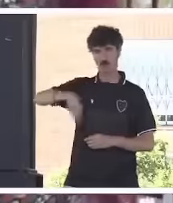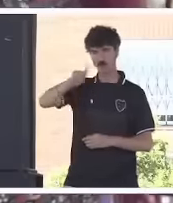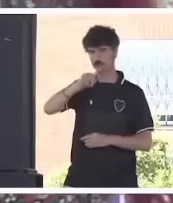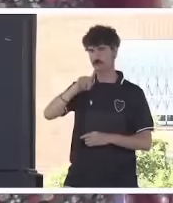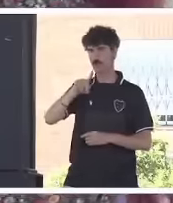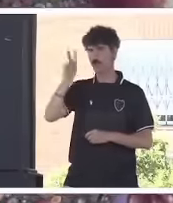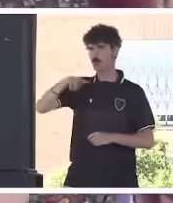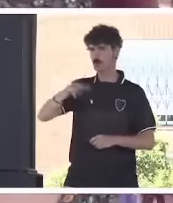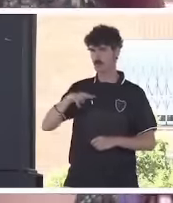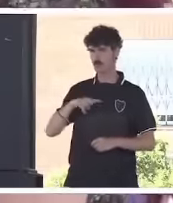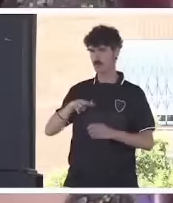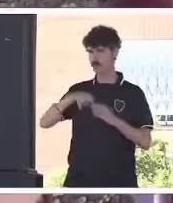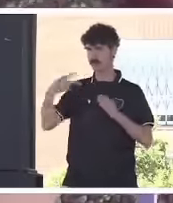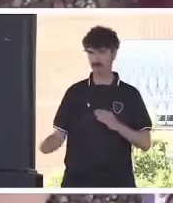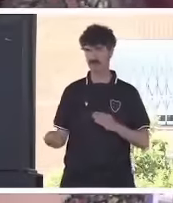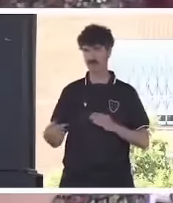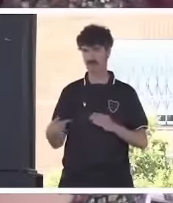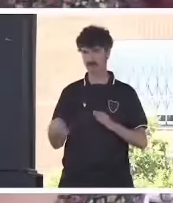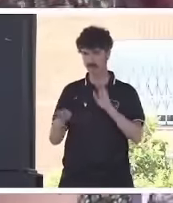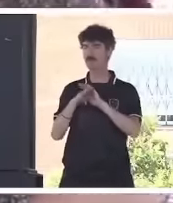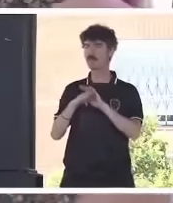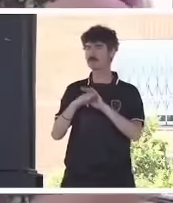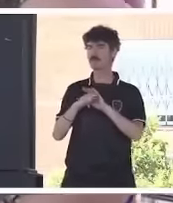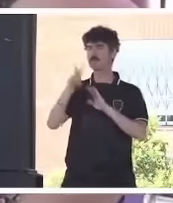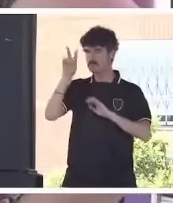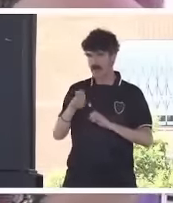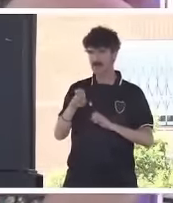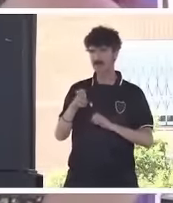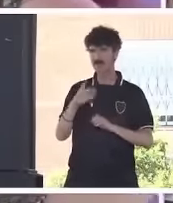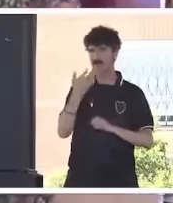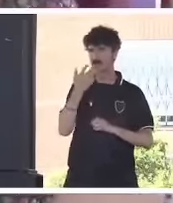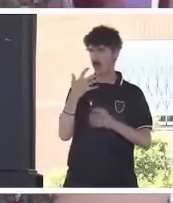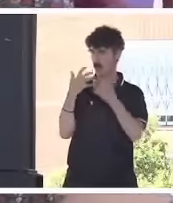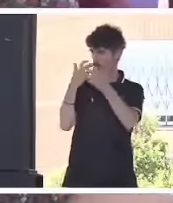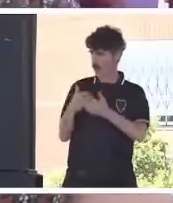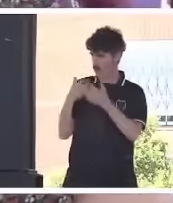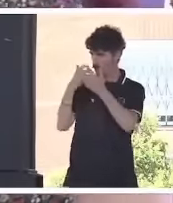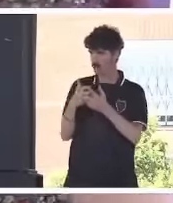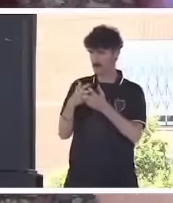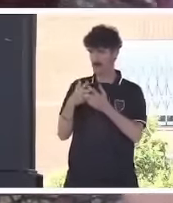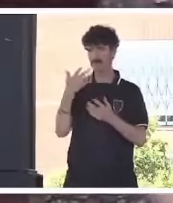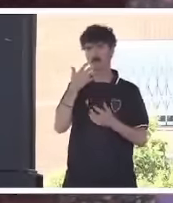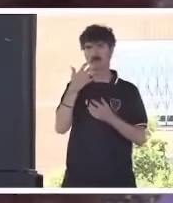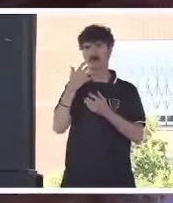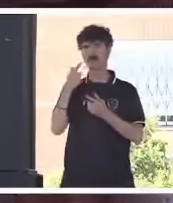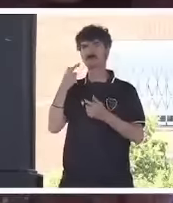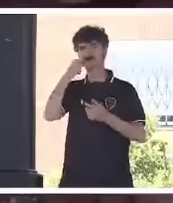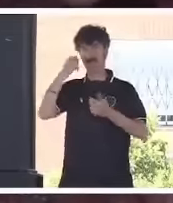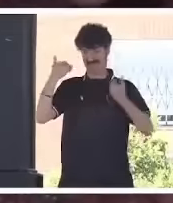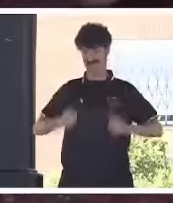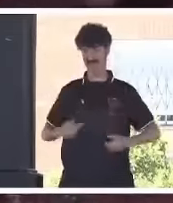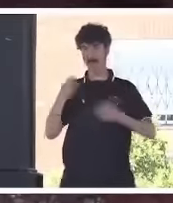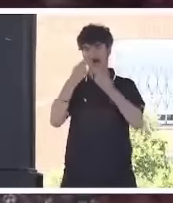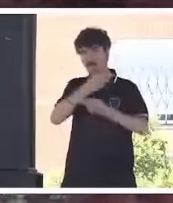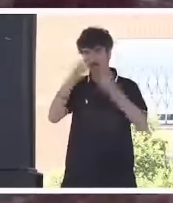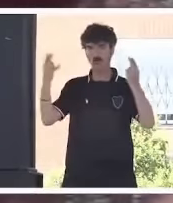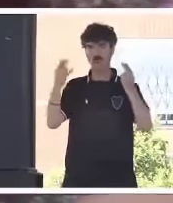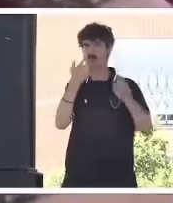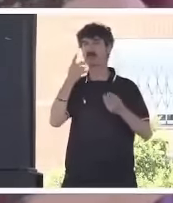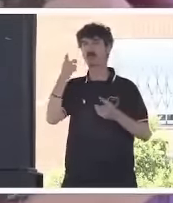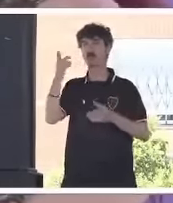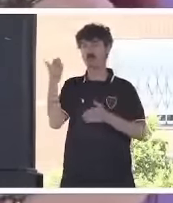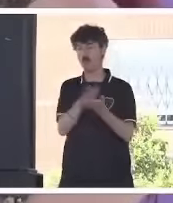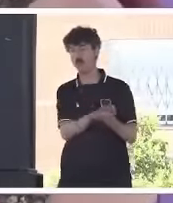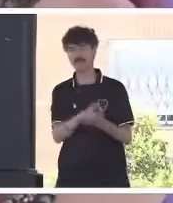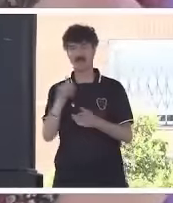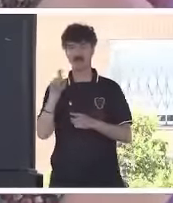nunca. ¿Cómo no va a merecer la pena luchar por una sanidad pública para que nadie se muera de un cáncer porque no se